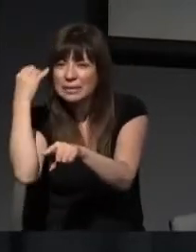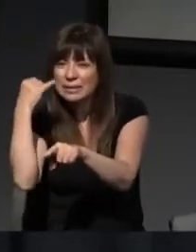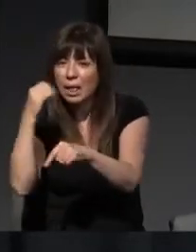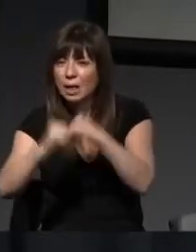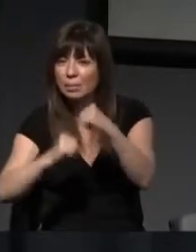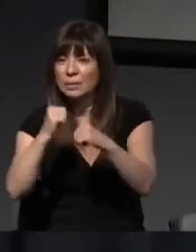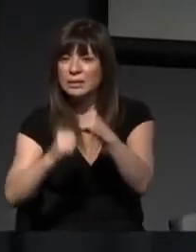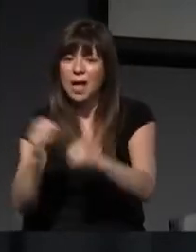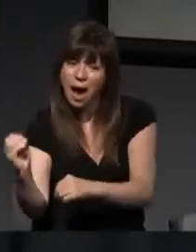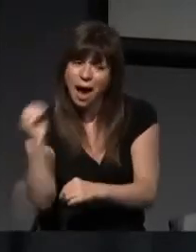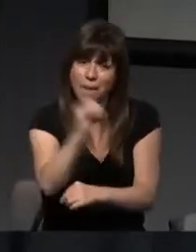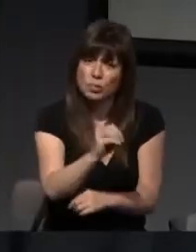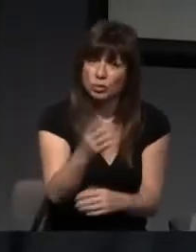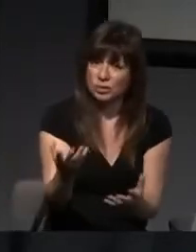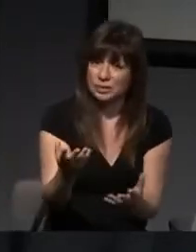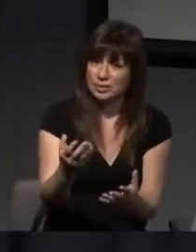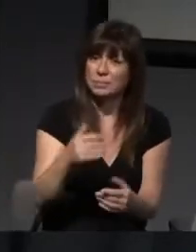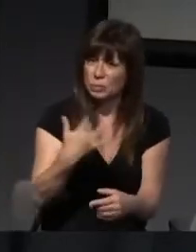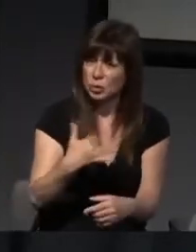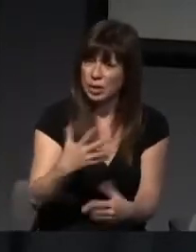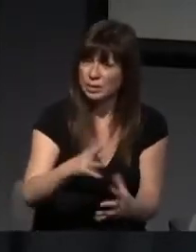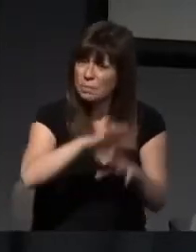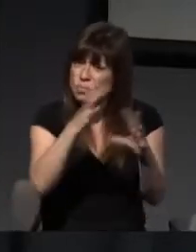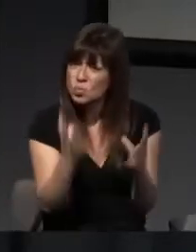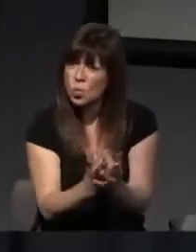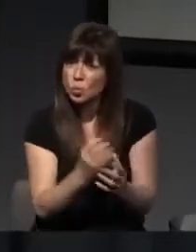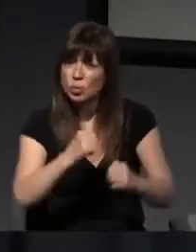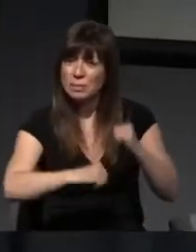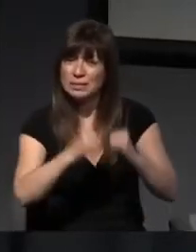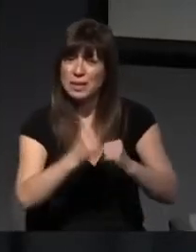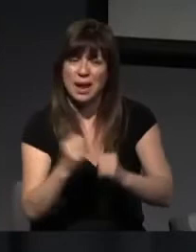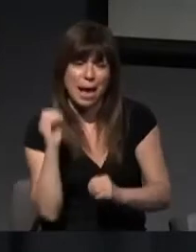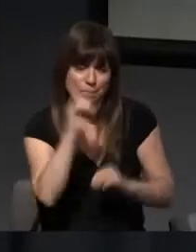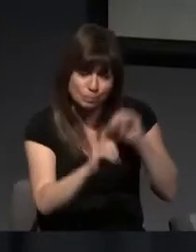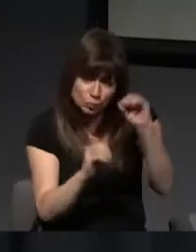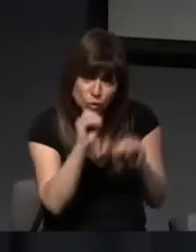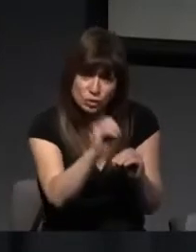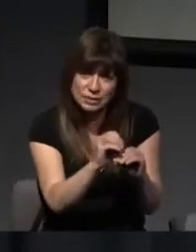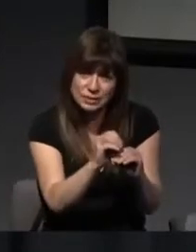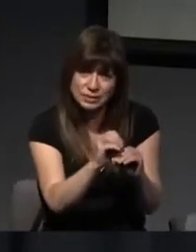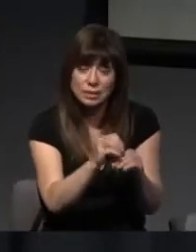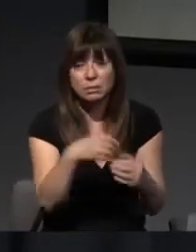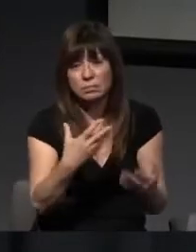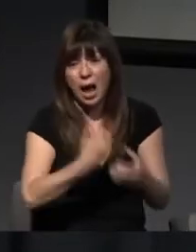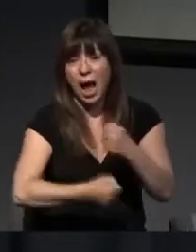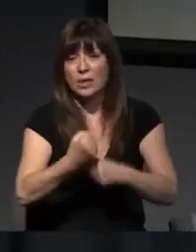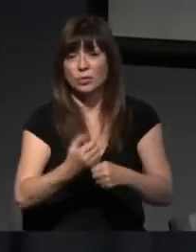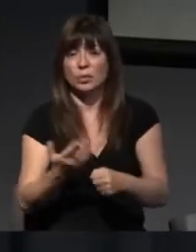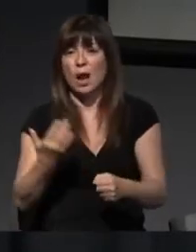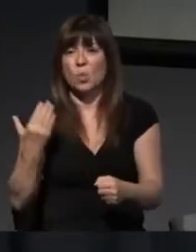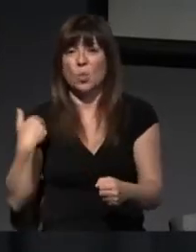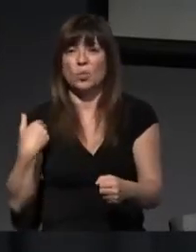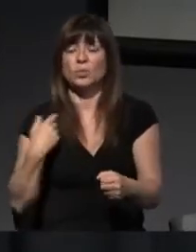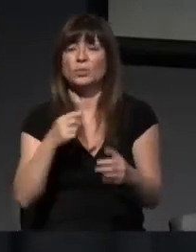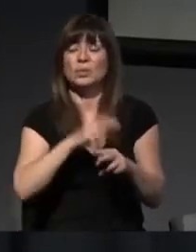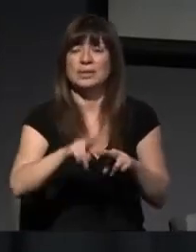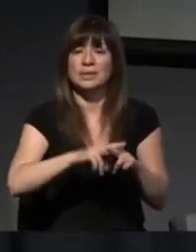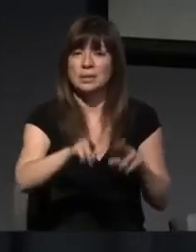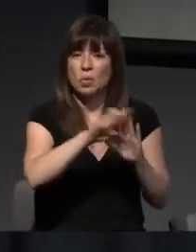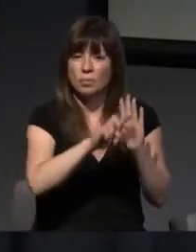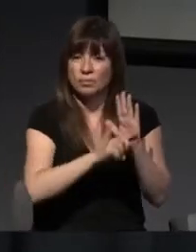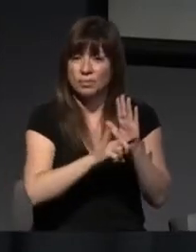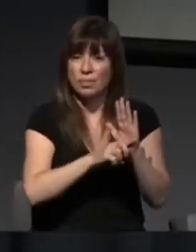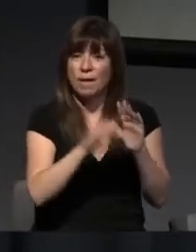aporte y aquellos que son pertinentes para el mundo empresarial. Entonces, por eso, por ejemplo, hace algunos años hicimos un proyecto con la